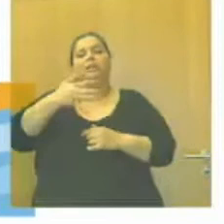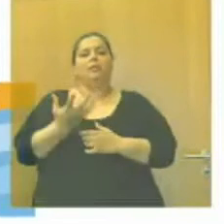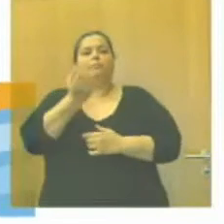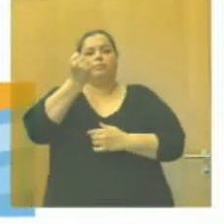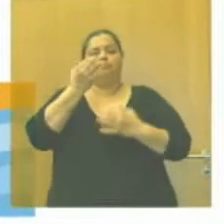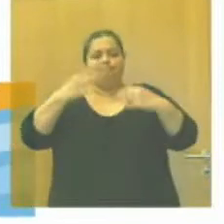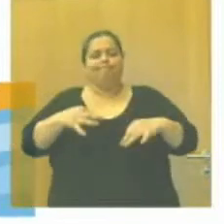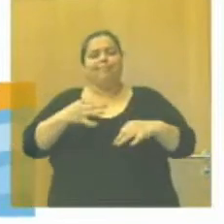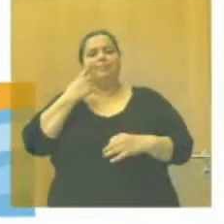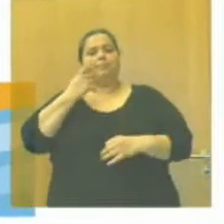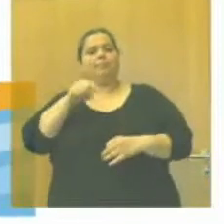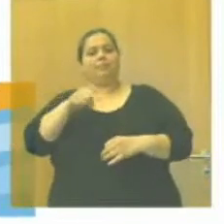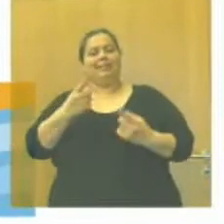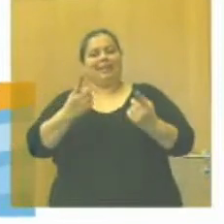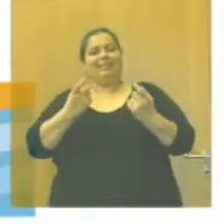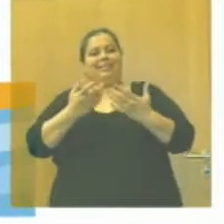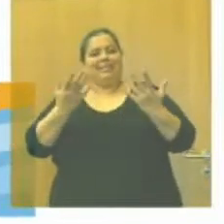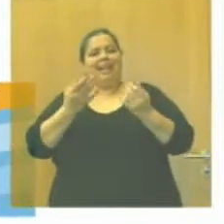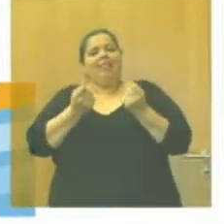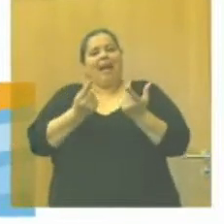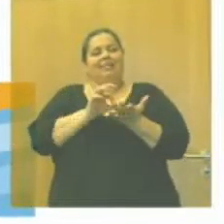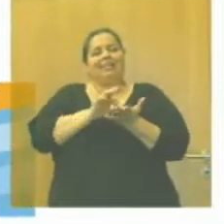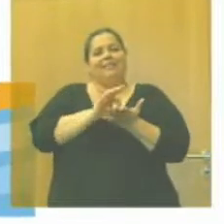esa necesidad de servicios especializados.